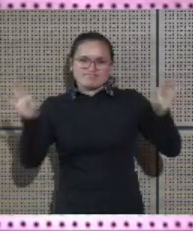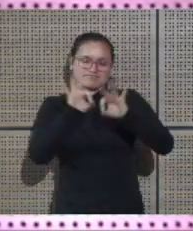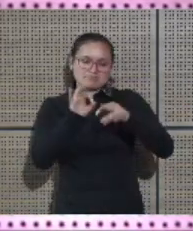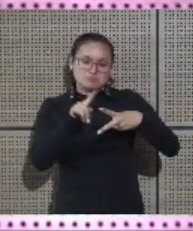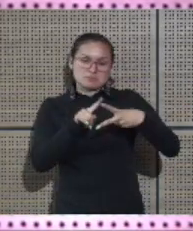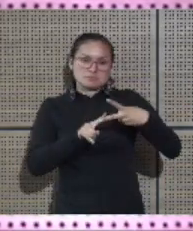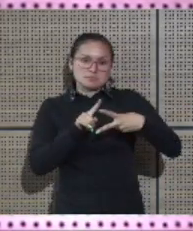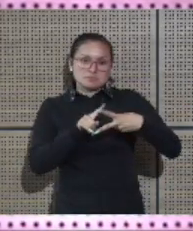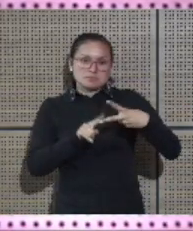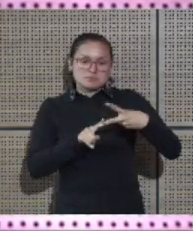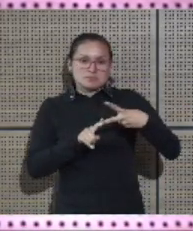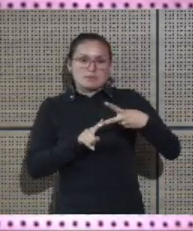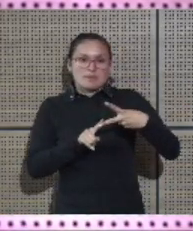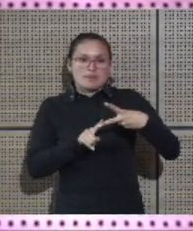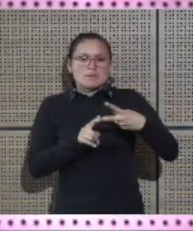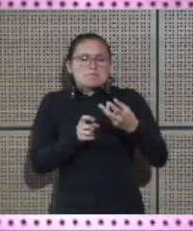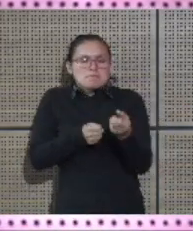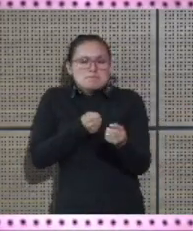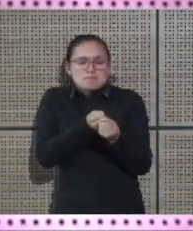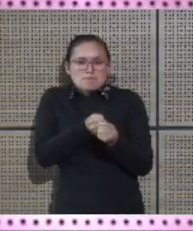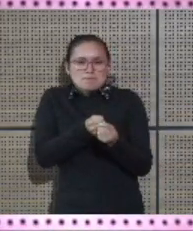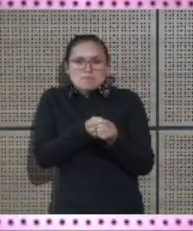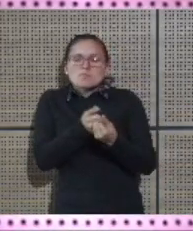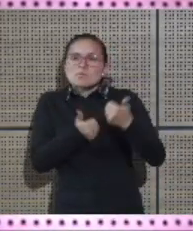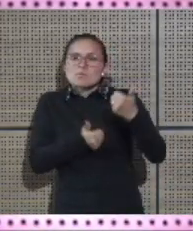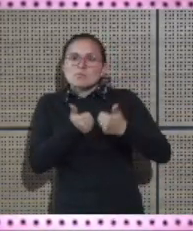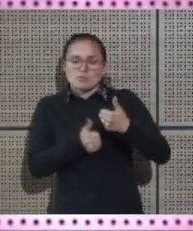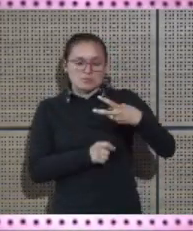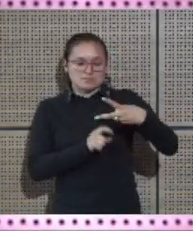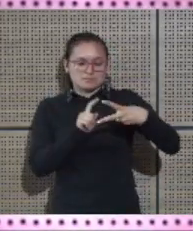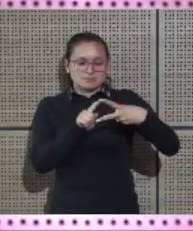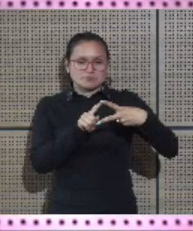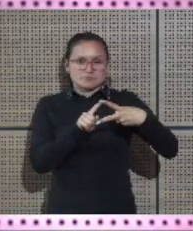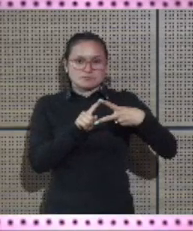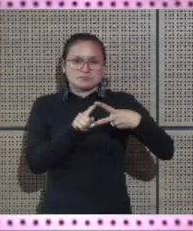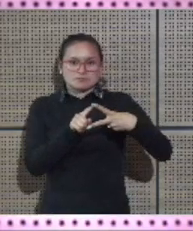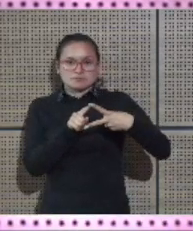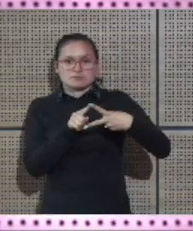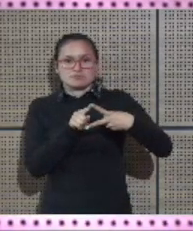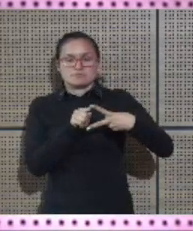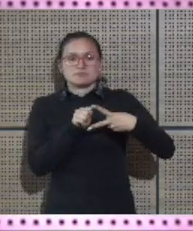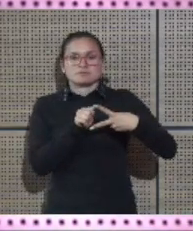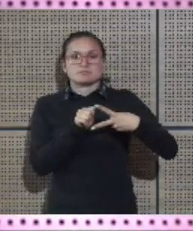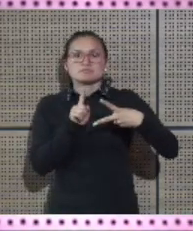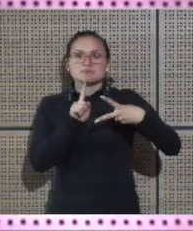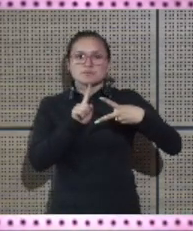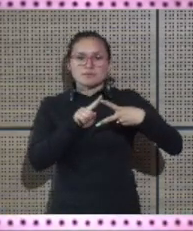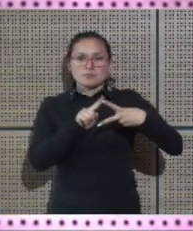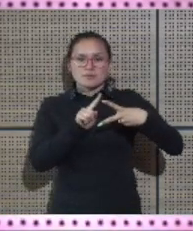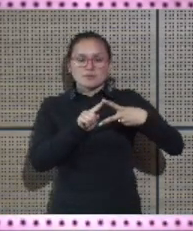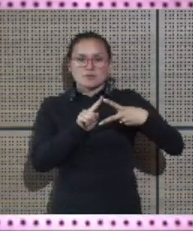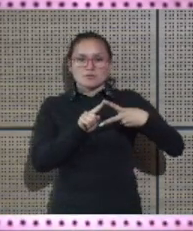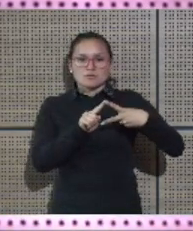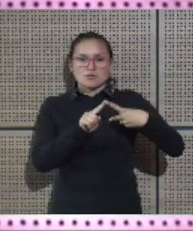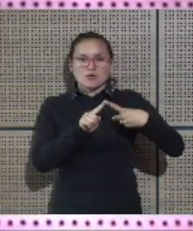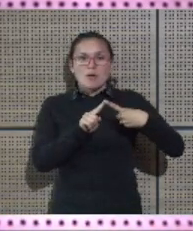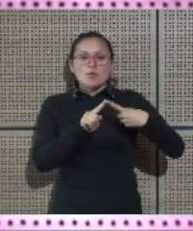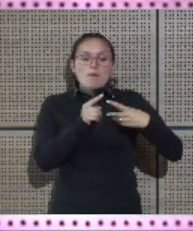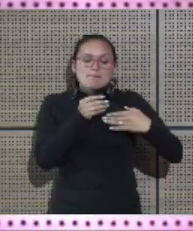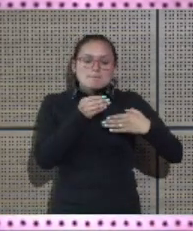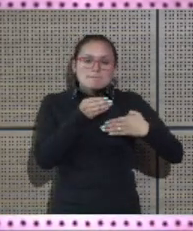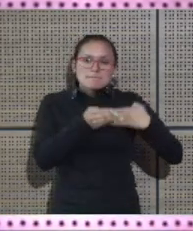que estamos apoyando en este momento. En primer lugar, pasar de control